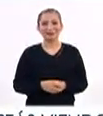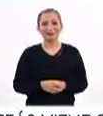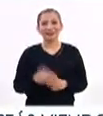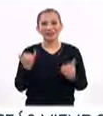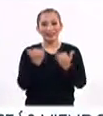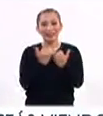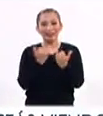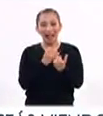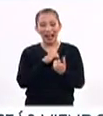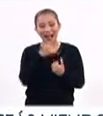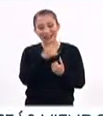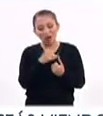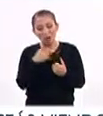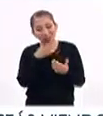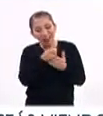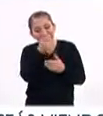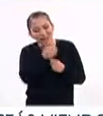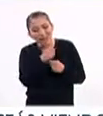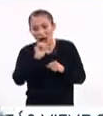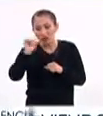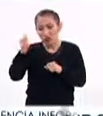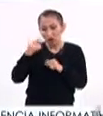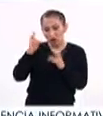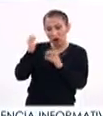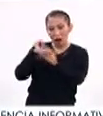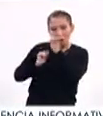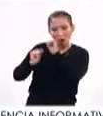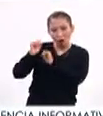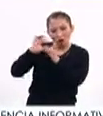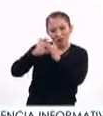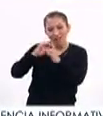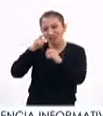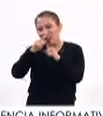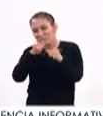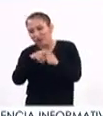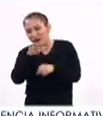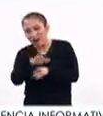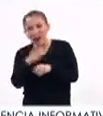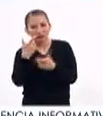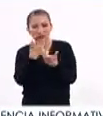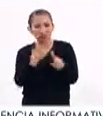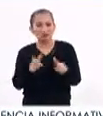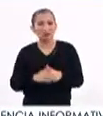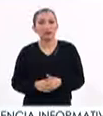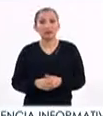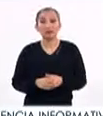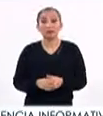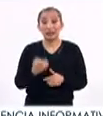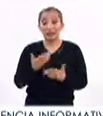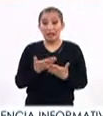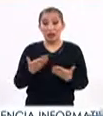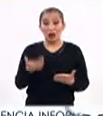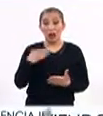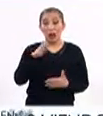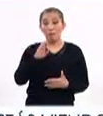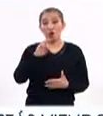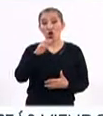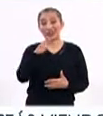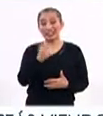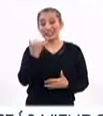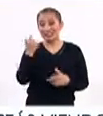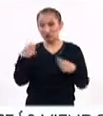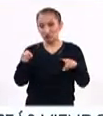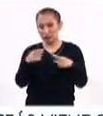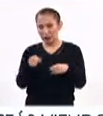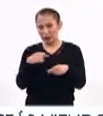así como hay ese tipo de acercamientos, pues hay otros, ¿no? La antropología, los animales o lo que tú quieras. Y en este caso, Borges y la música